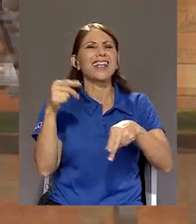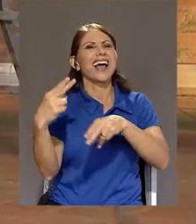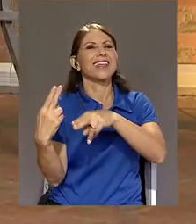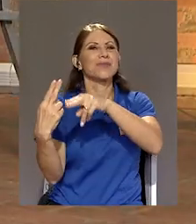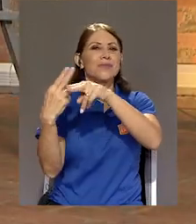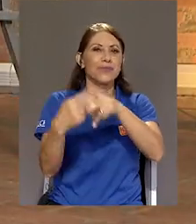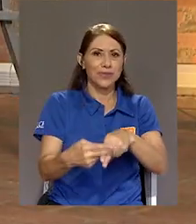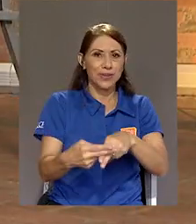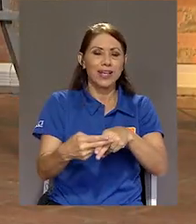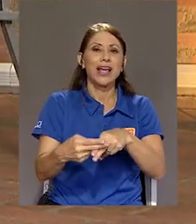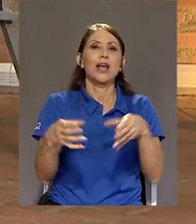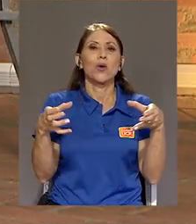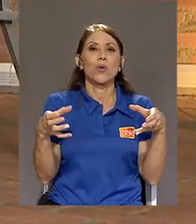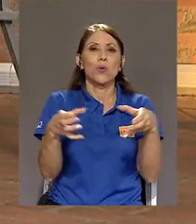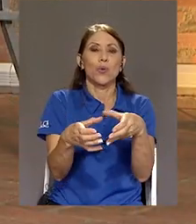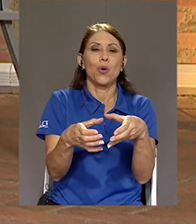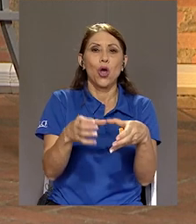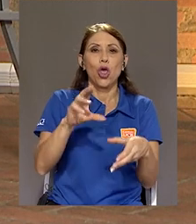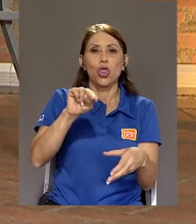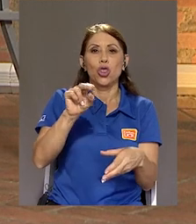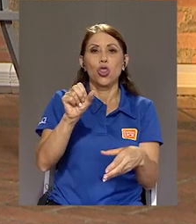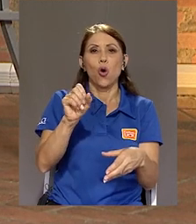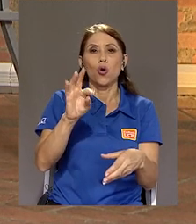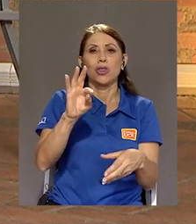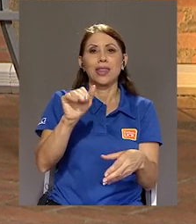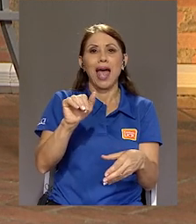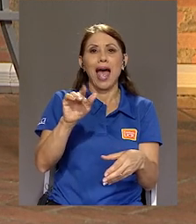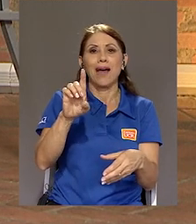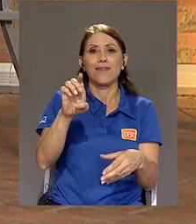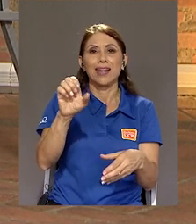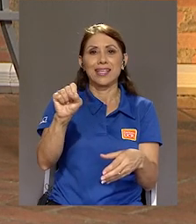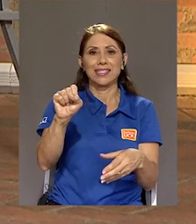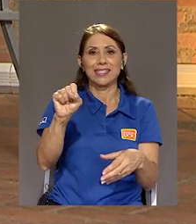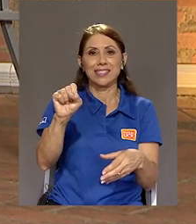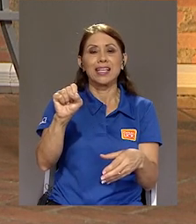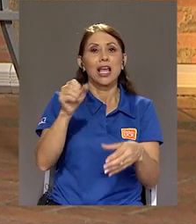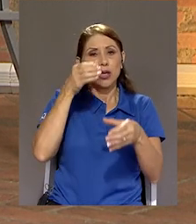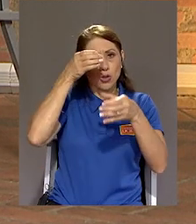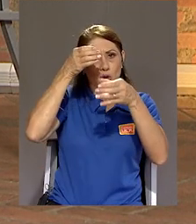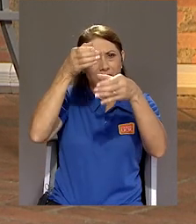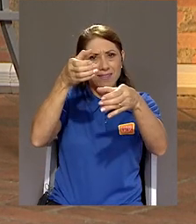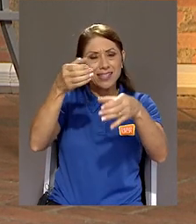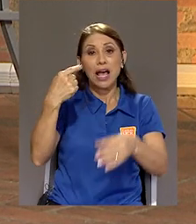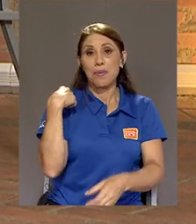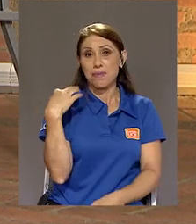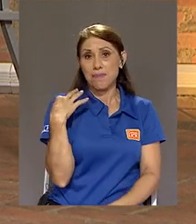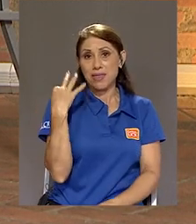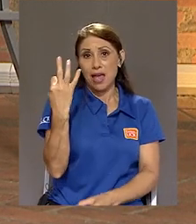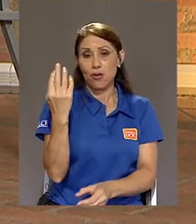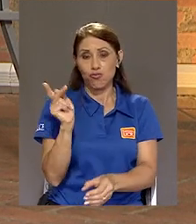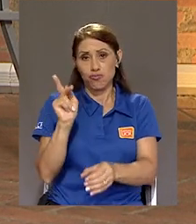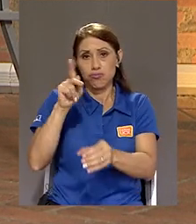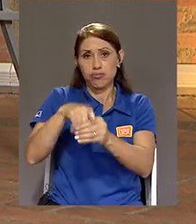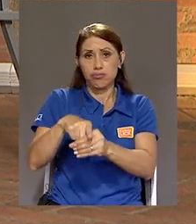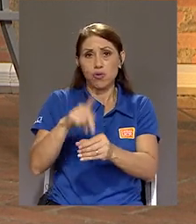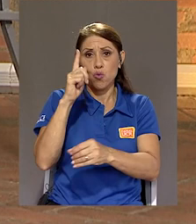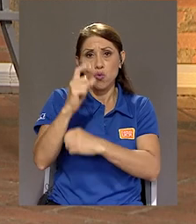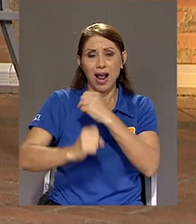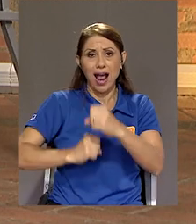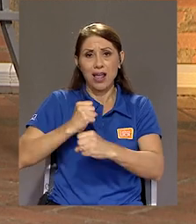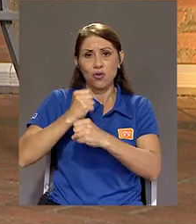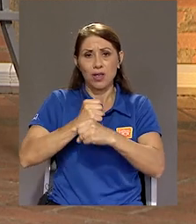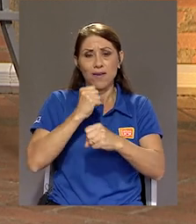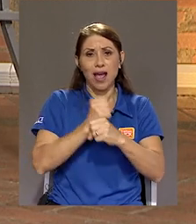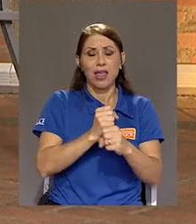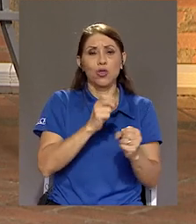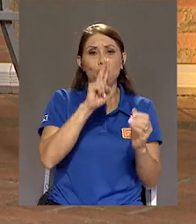Notables, me invitaron a formar parte a mí de ella y participé. durante un año que estuvimos trabajando, el